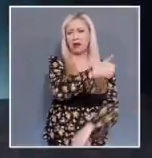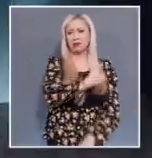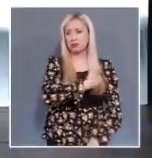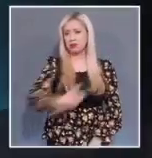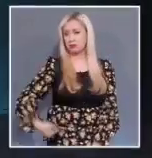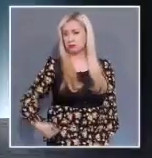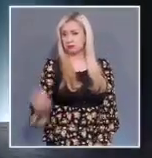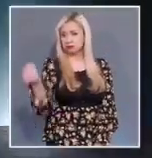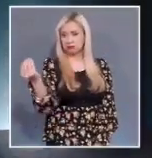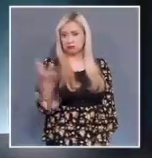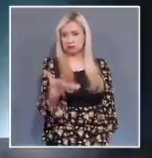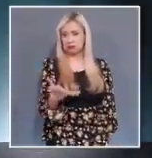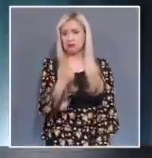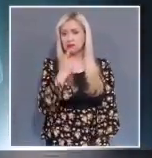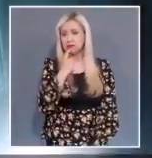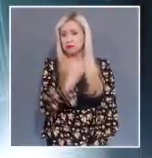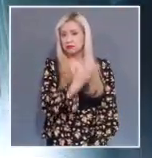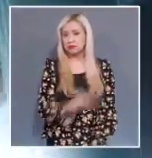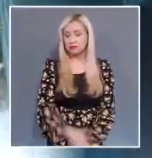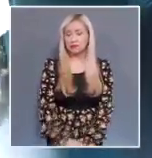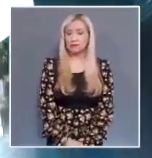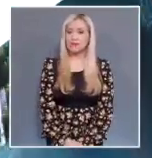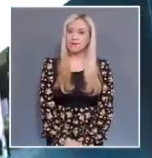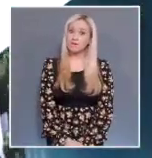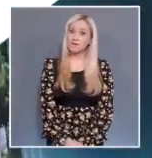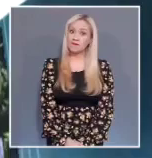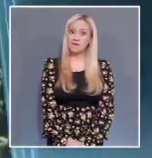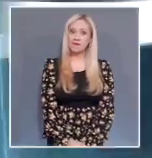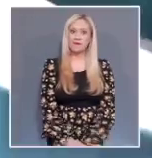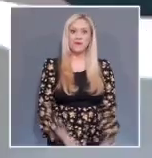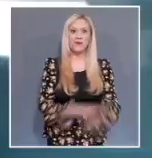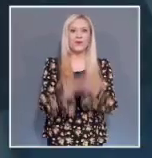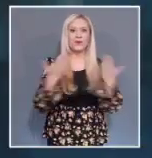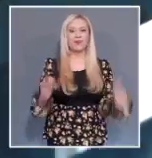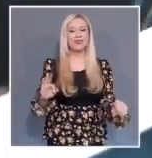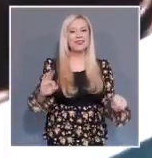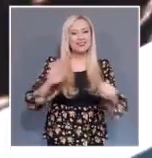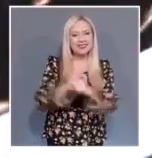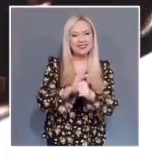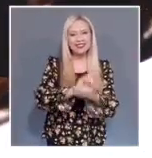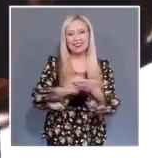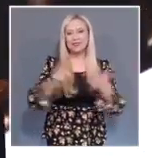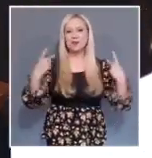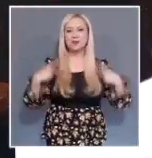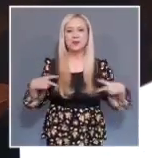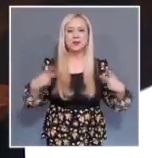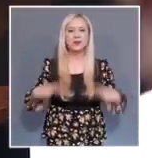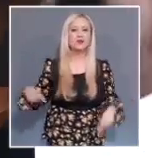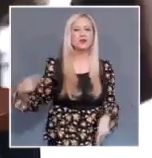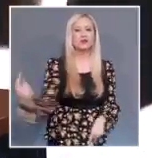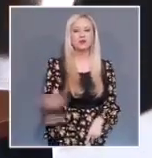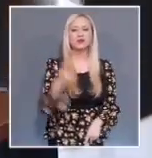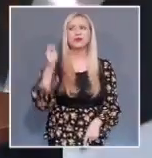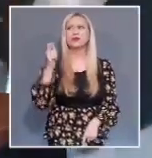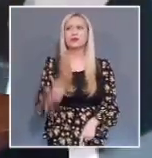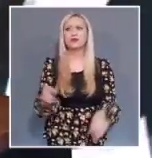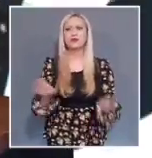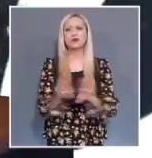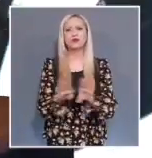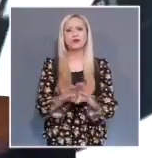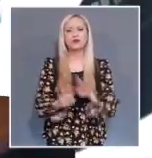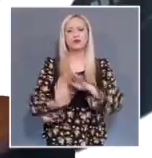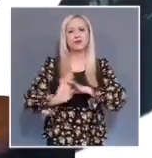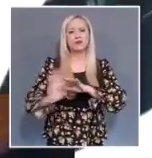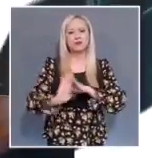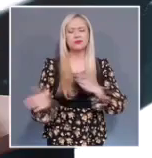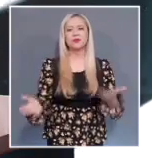Como un parteaguas para la defensa de los derechos de las personas en contextos de movilidad, calificaron especialistas la sentencia de la primera sala de la